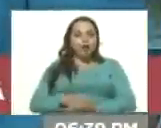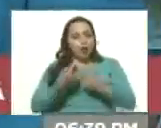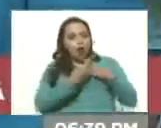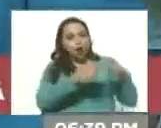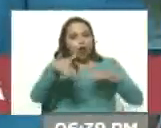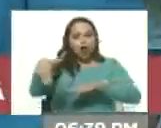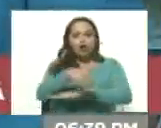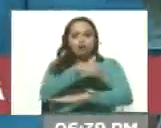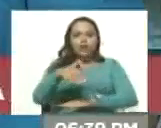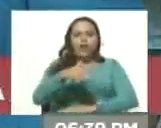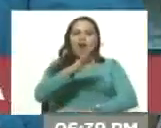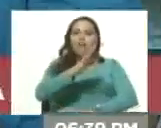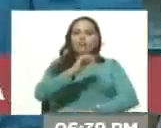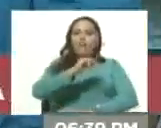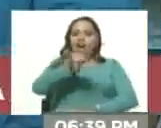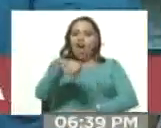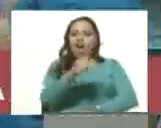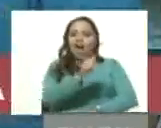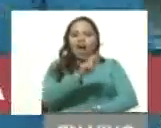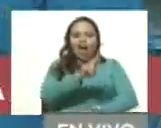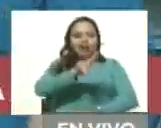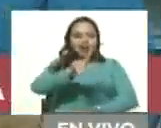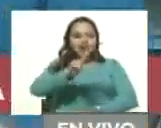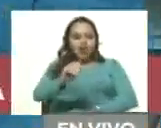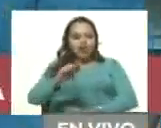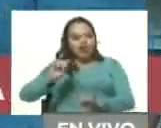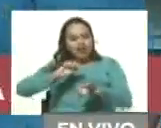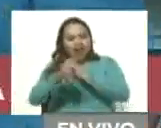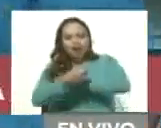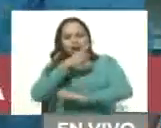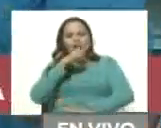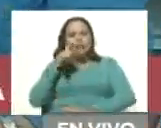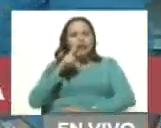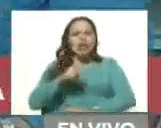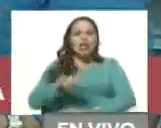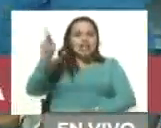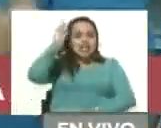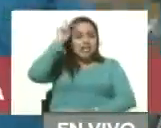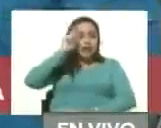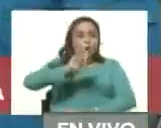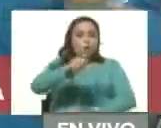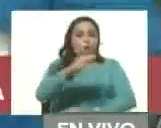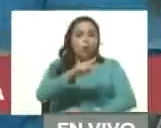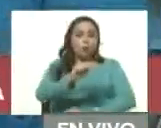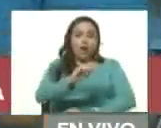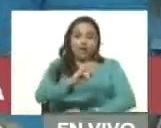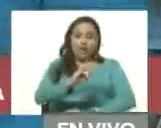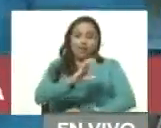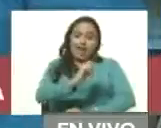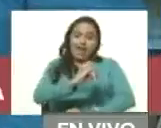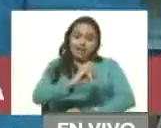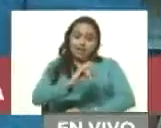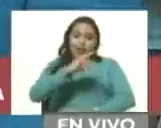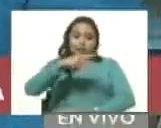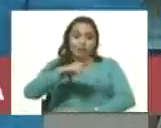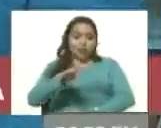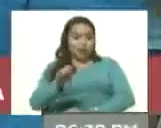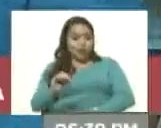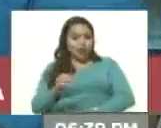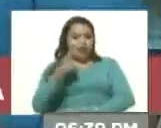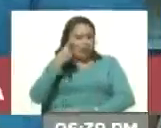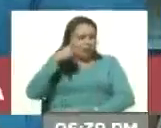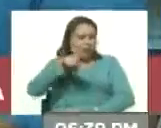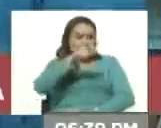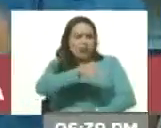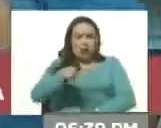sino la autopista gran cacique indio guaicaipuro y yo hago esta mención porque quizás la gente no lo sabe pero cuando